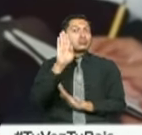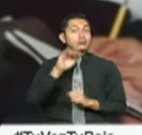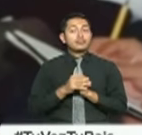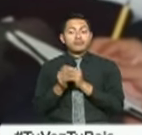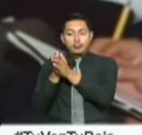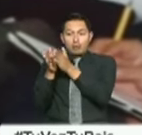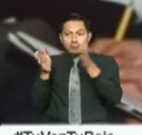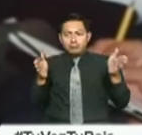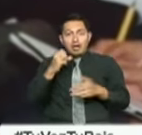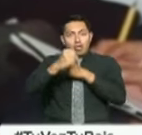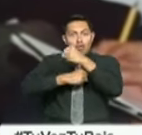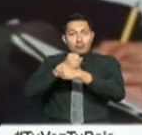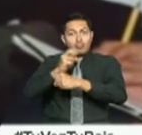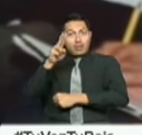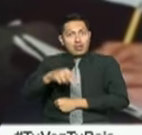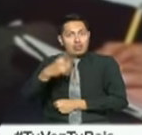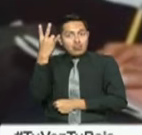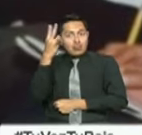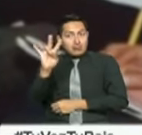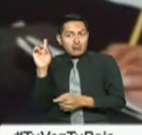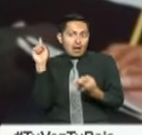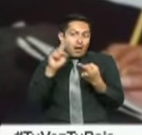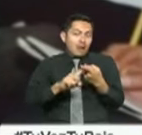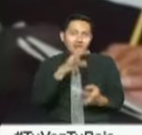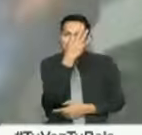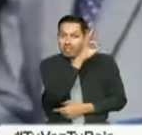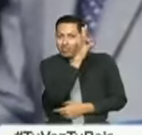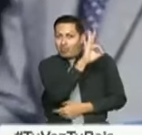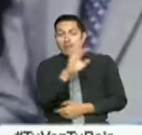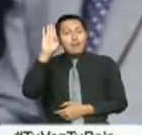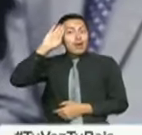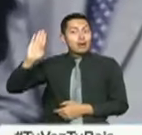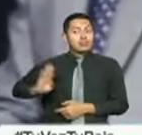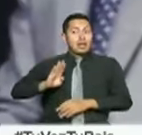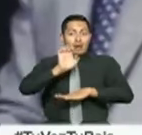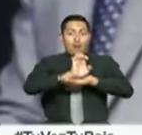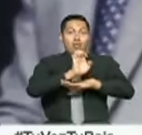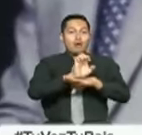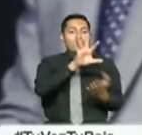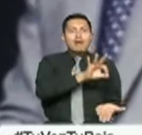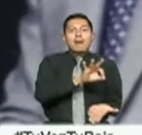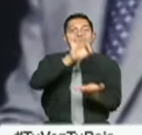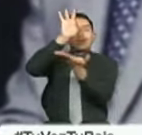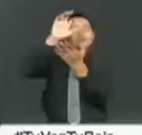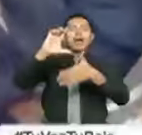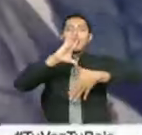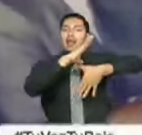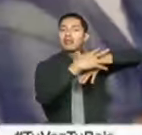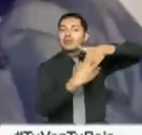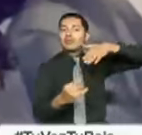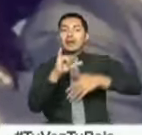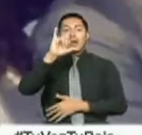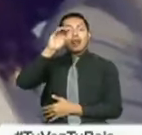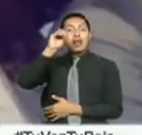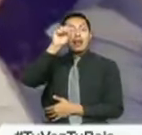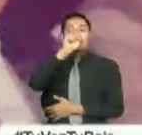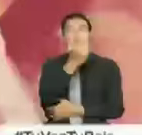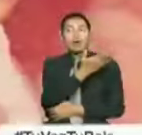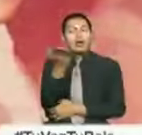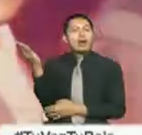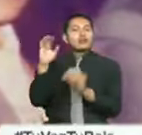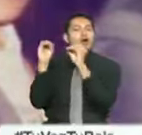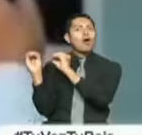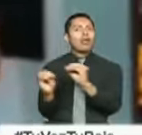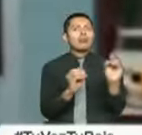periodo 2017-2019, Brasil y Ecuador representarán a Latinoamérica en la ISO contribuyendo en la gestión de un